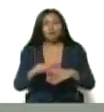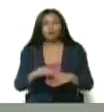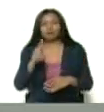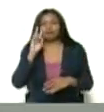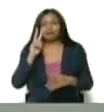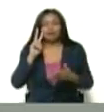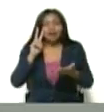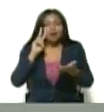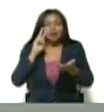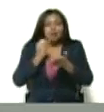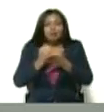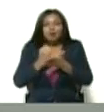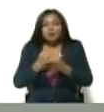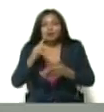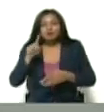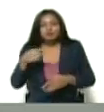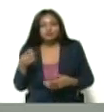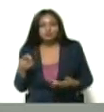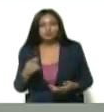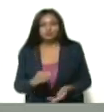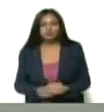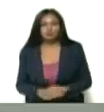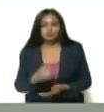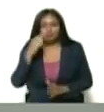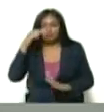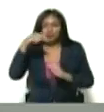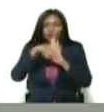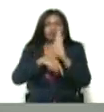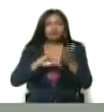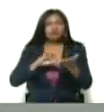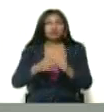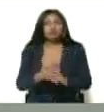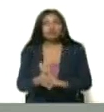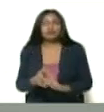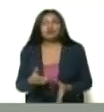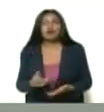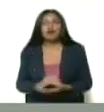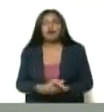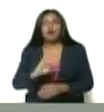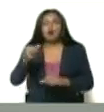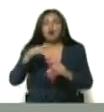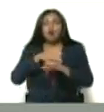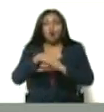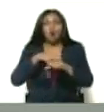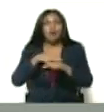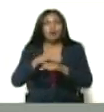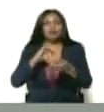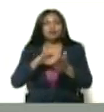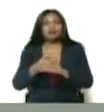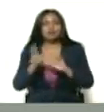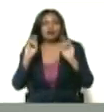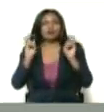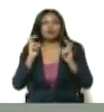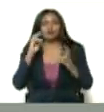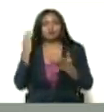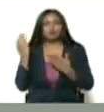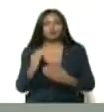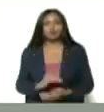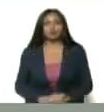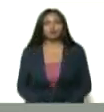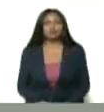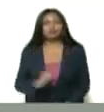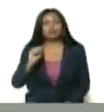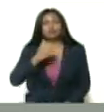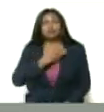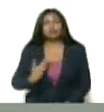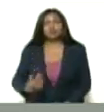despistaje más a fondo, más a profundidad. ¿Qué puede decir, Jorge, un comentario contundente sobre este tema? Sí, presidente,